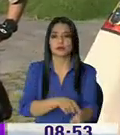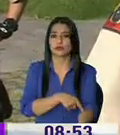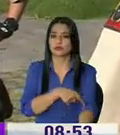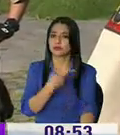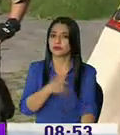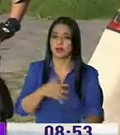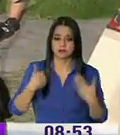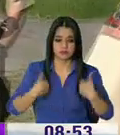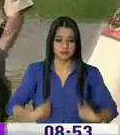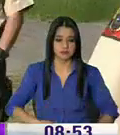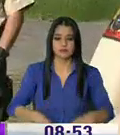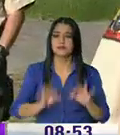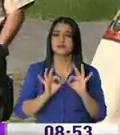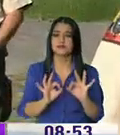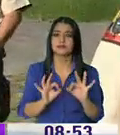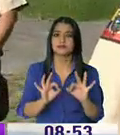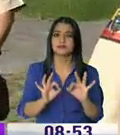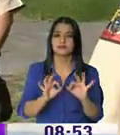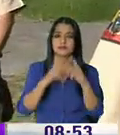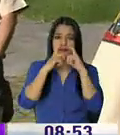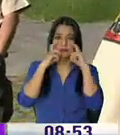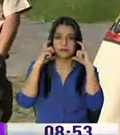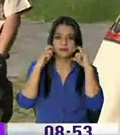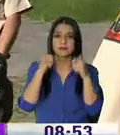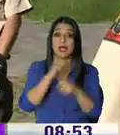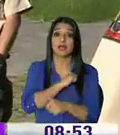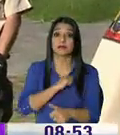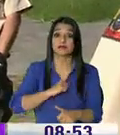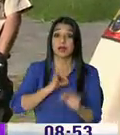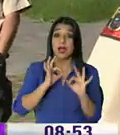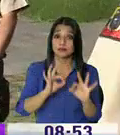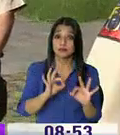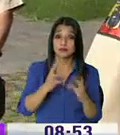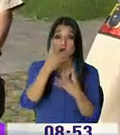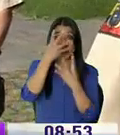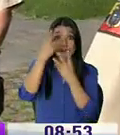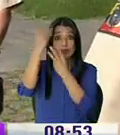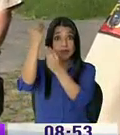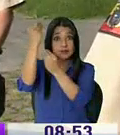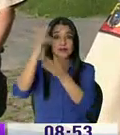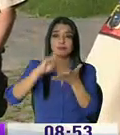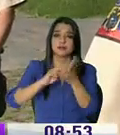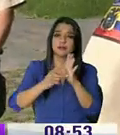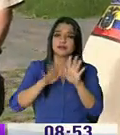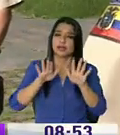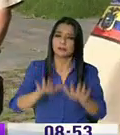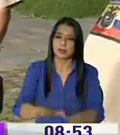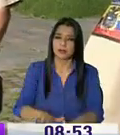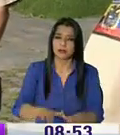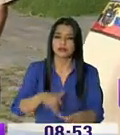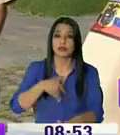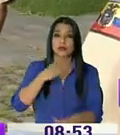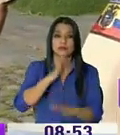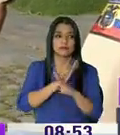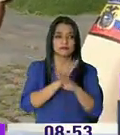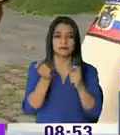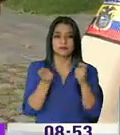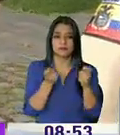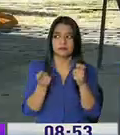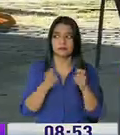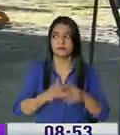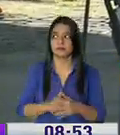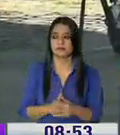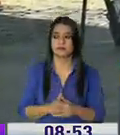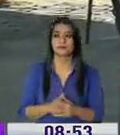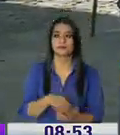forma de vestir inclusive. Mantener este tipo de actitudes nos va a ayudar en algo a mermar la situación y la pandemia que es conocida por todos.